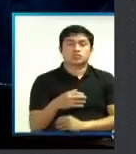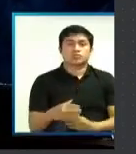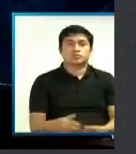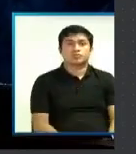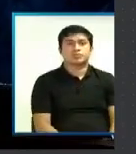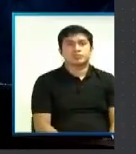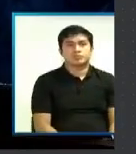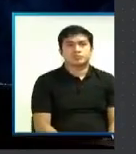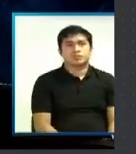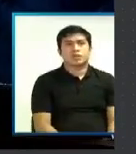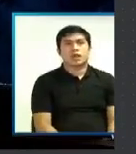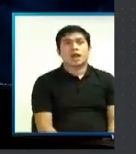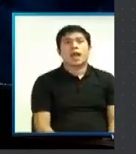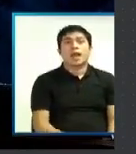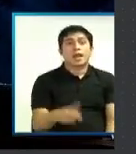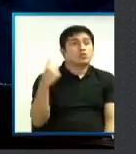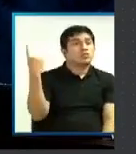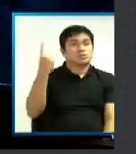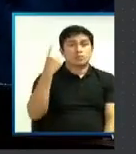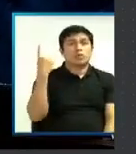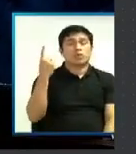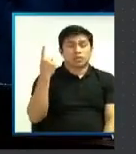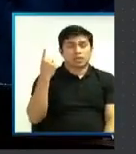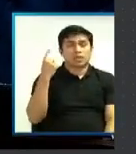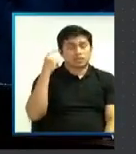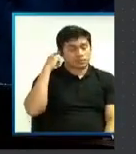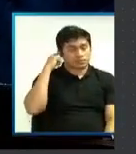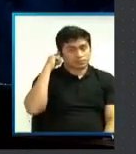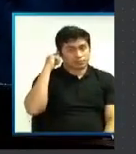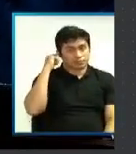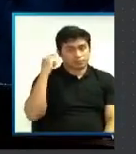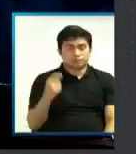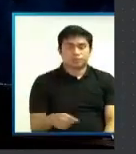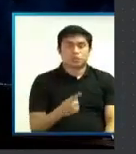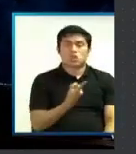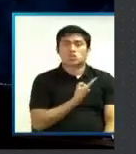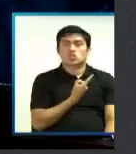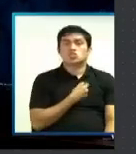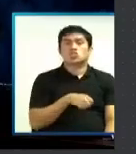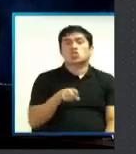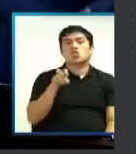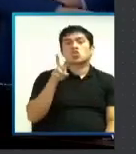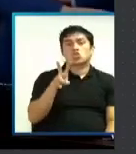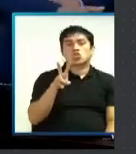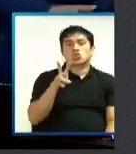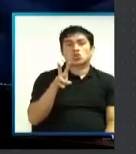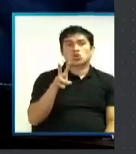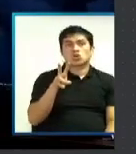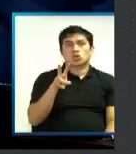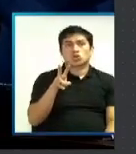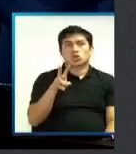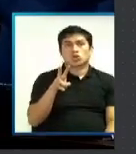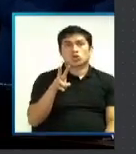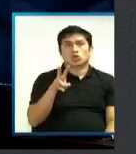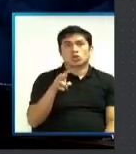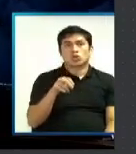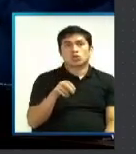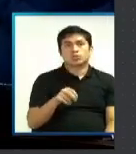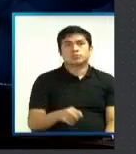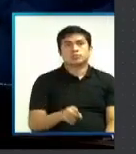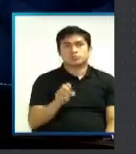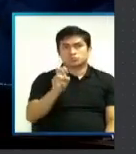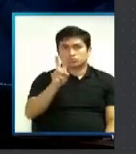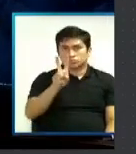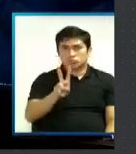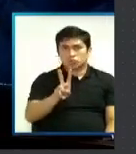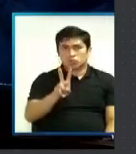a los guatemaltecos que la semana pasada el mismo grupo de 48 cantones hizo su ingreso a la fuerza a la